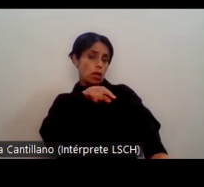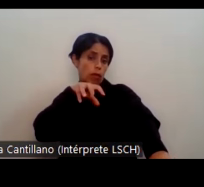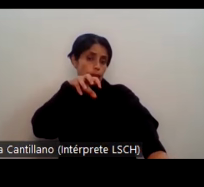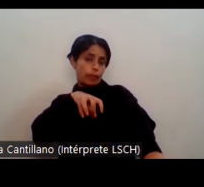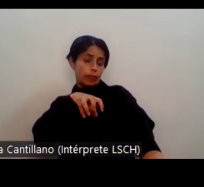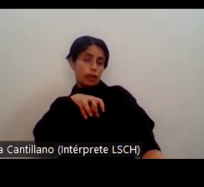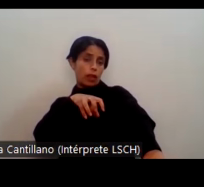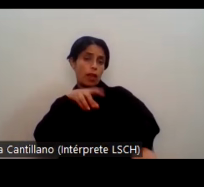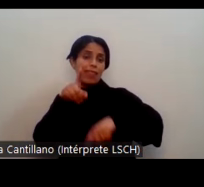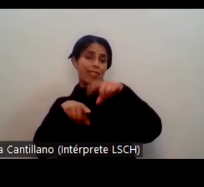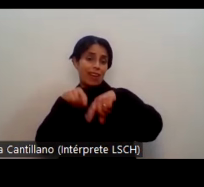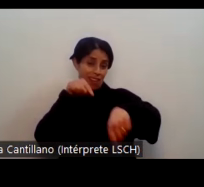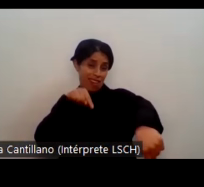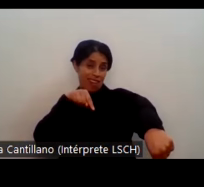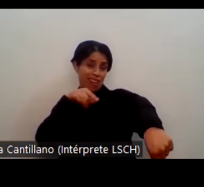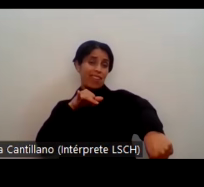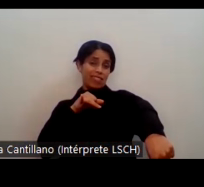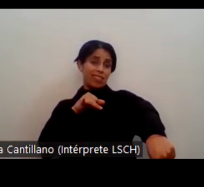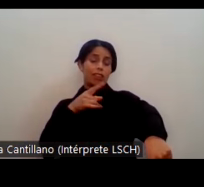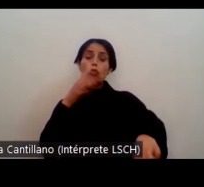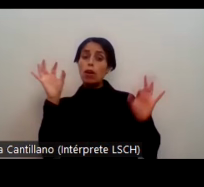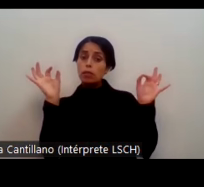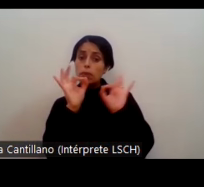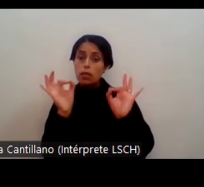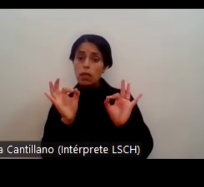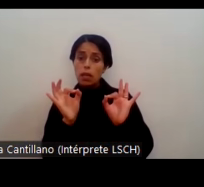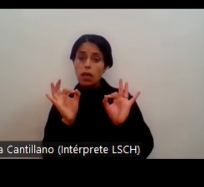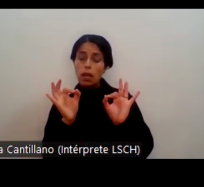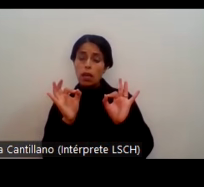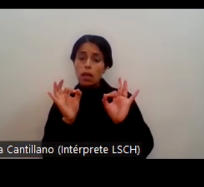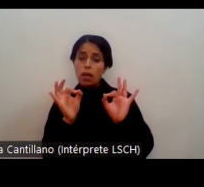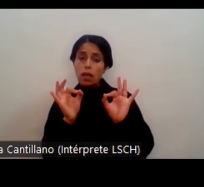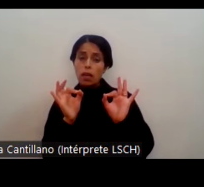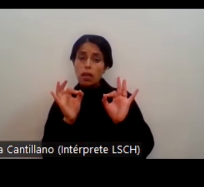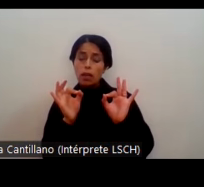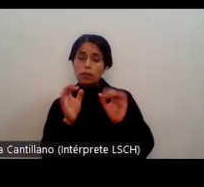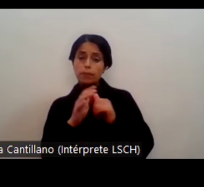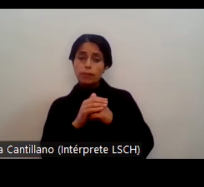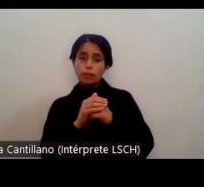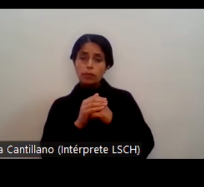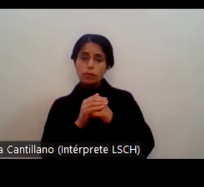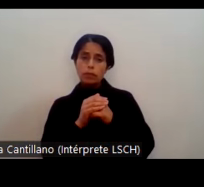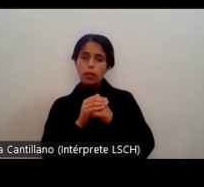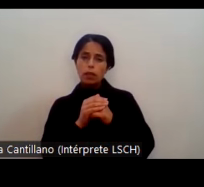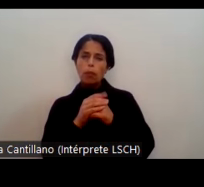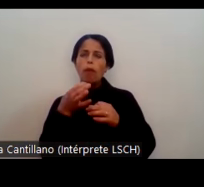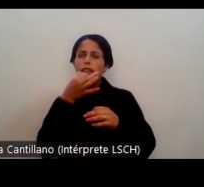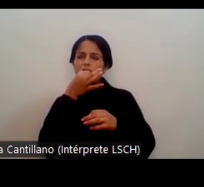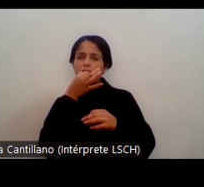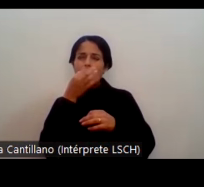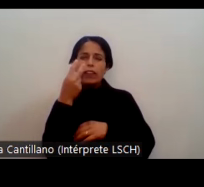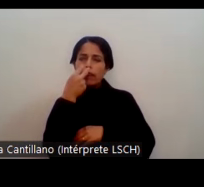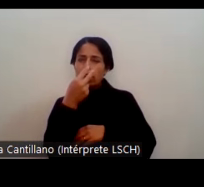tierras bajas, cuando mencioné que esa franja fértil, verde,